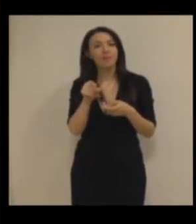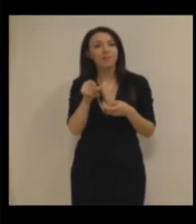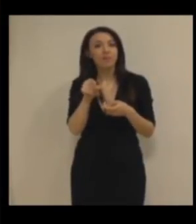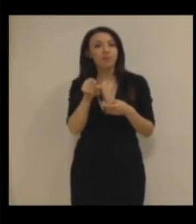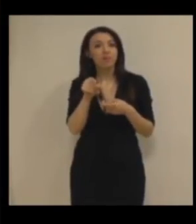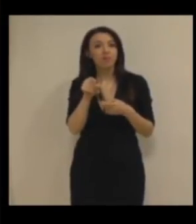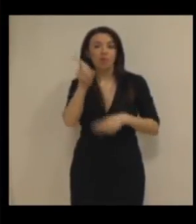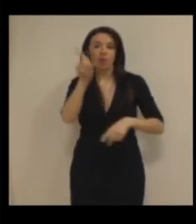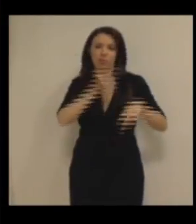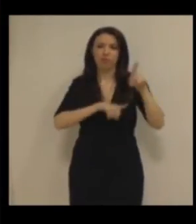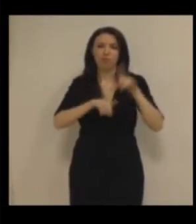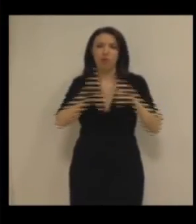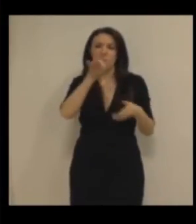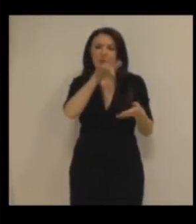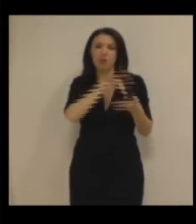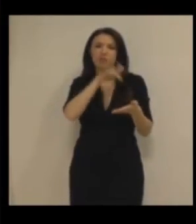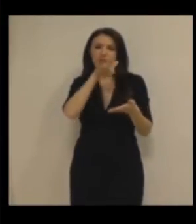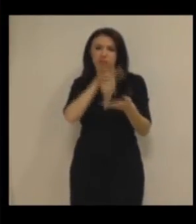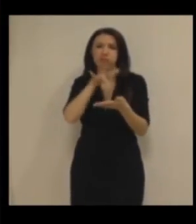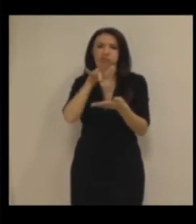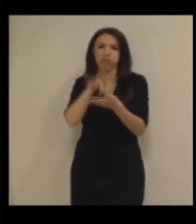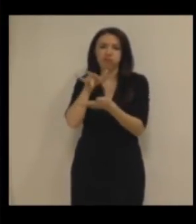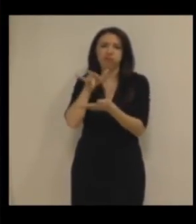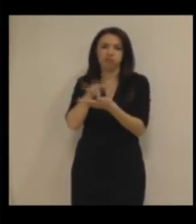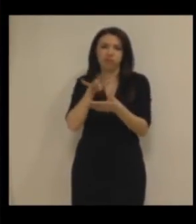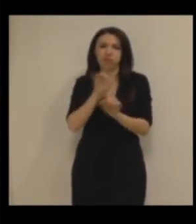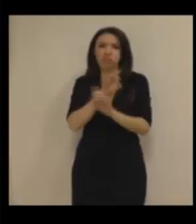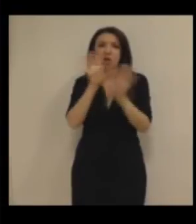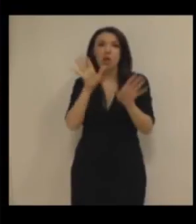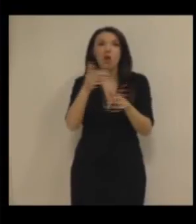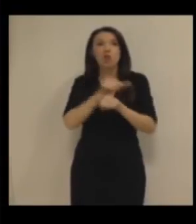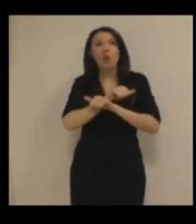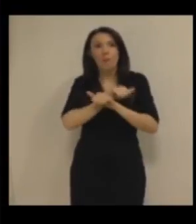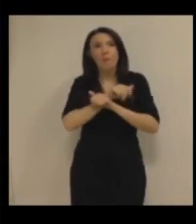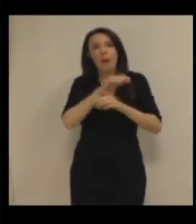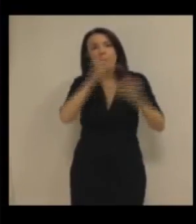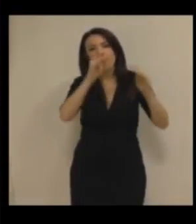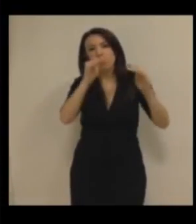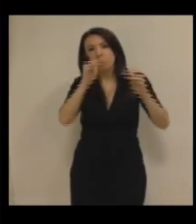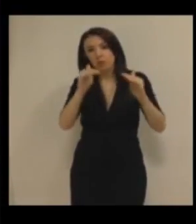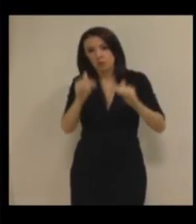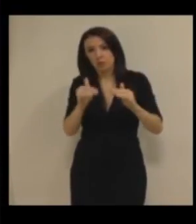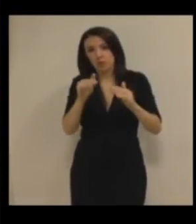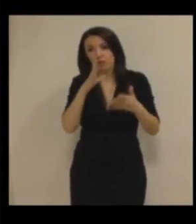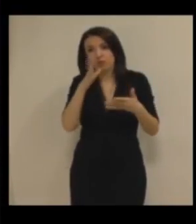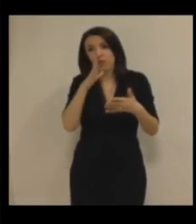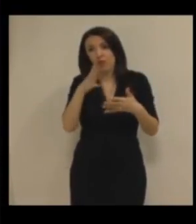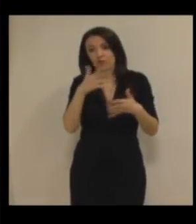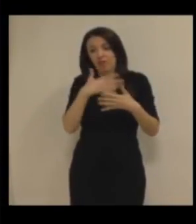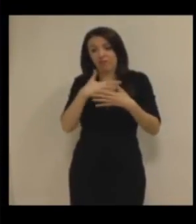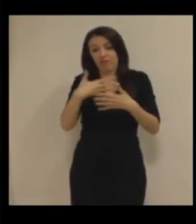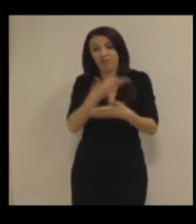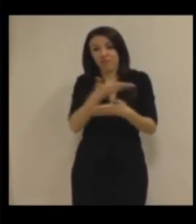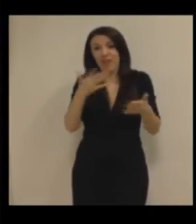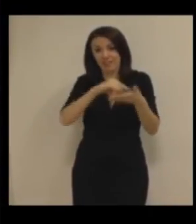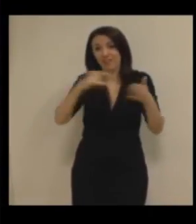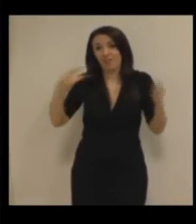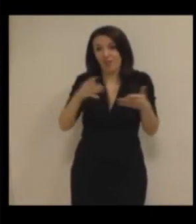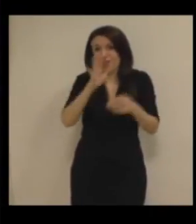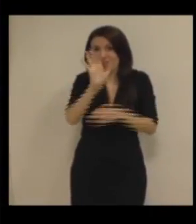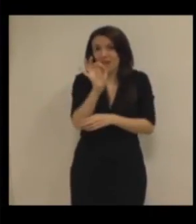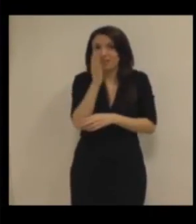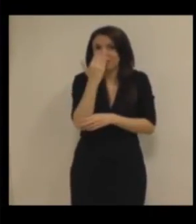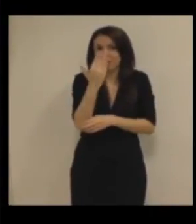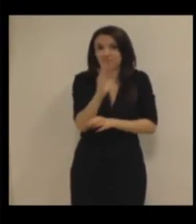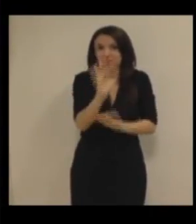Ese problema no lo vamos a encontrar, evidentemente. Yo espero que cada vez menos, porque yo confío mucho en las tecnologías, de verdad. Confío mucho